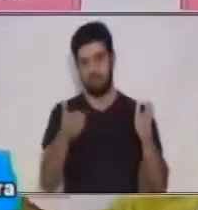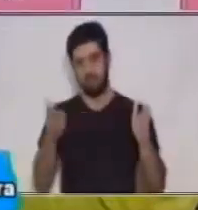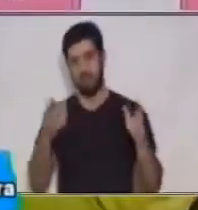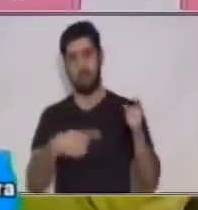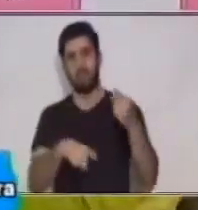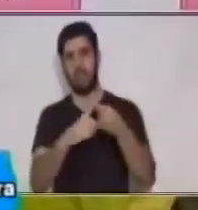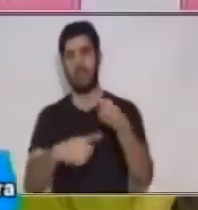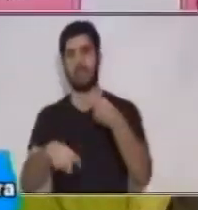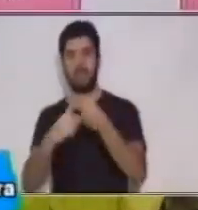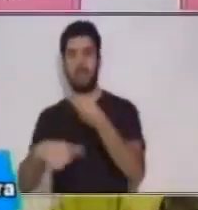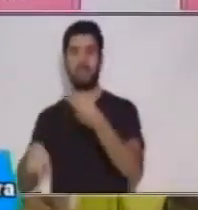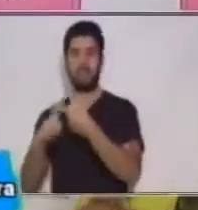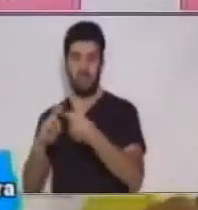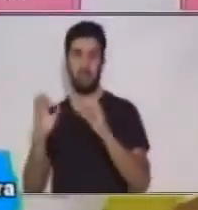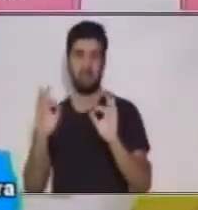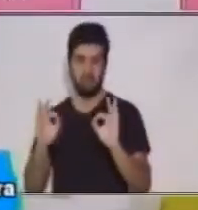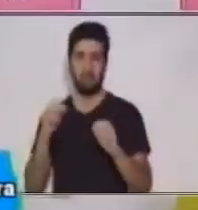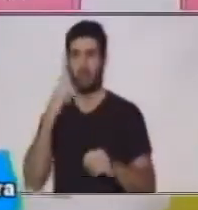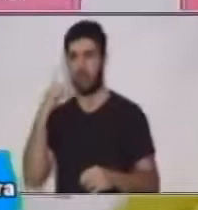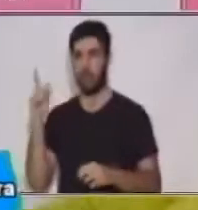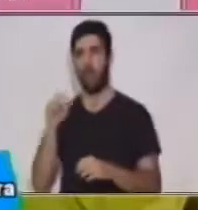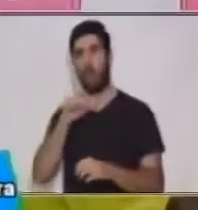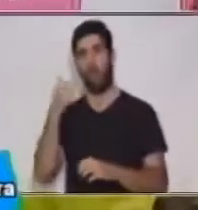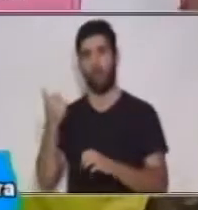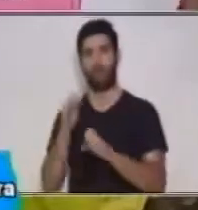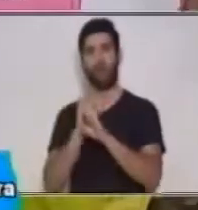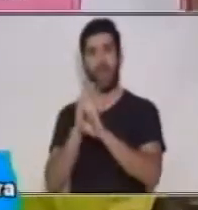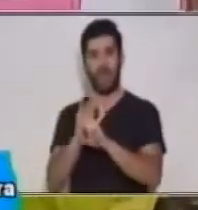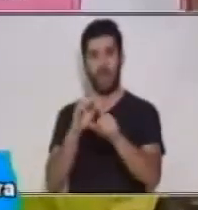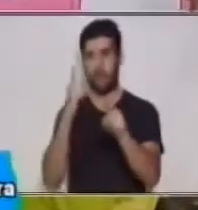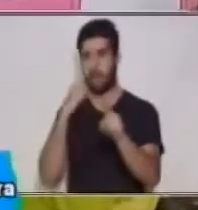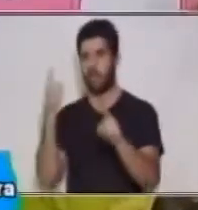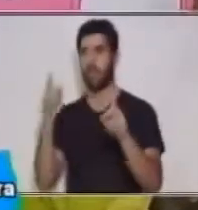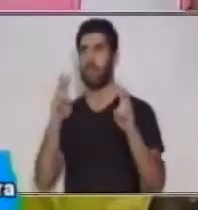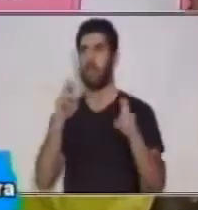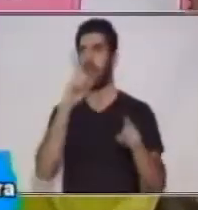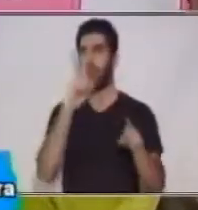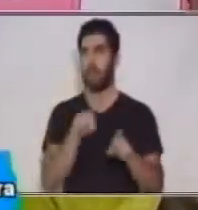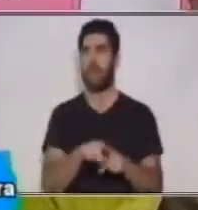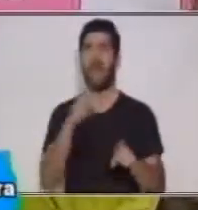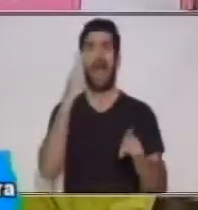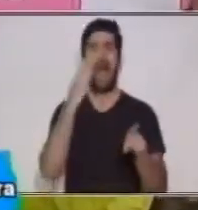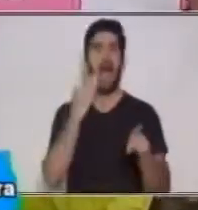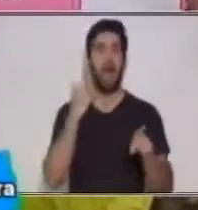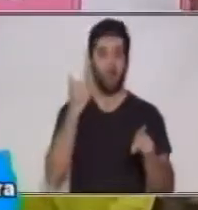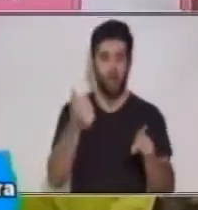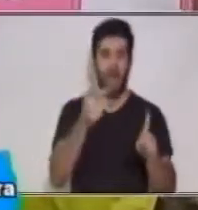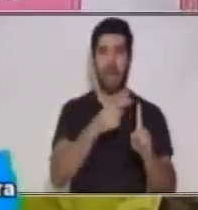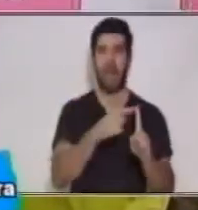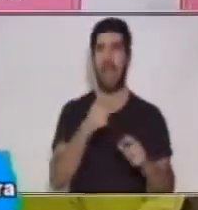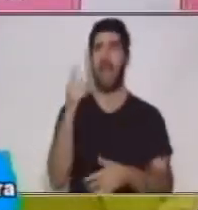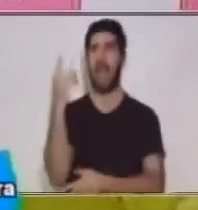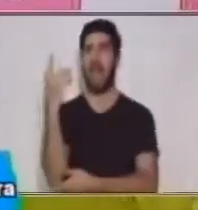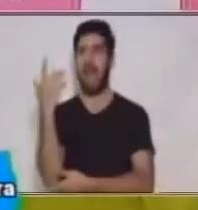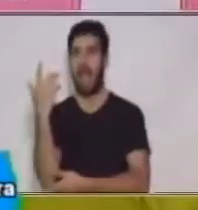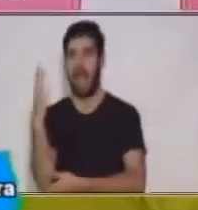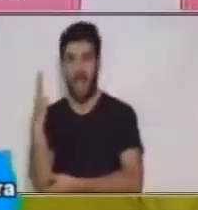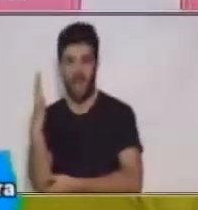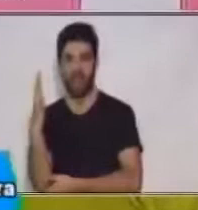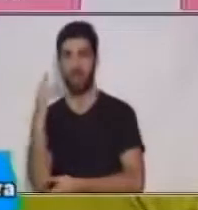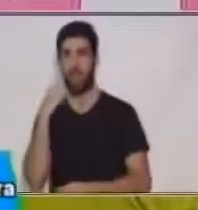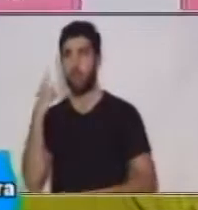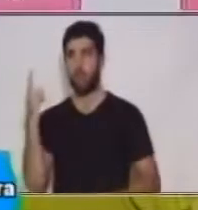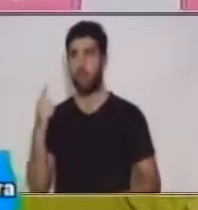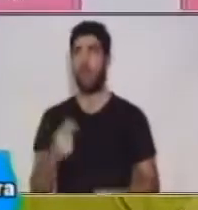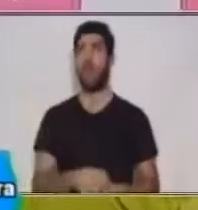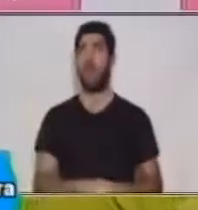más. Muy bien, y ahí hay otros ejemplos que podemos ver como abuela y árbol. Ah, pero miren